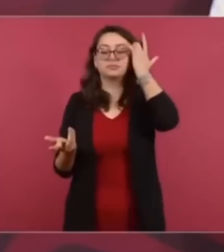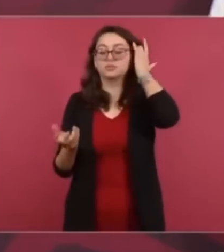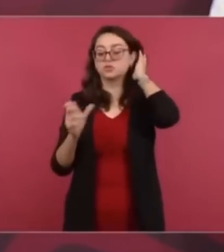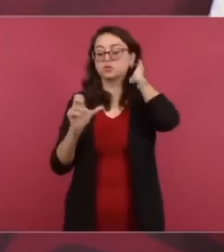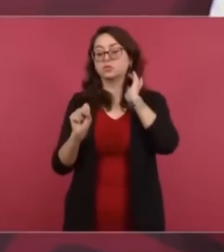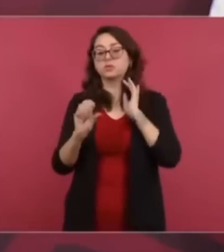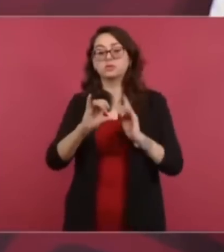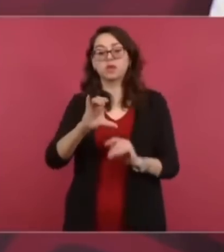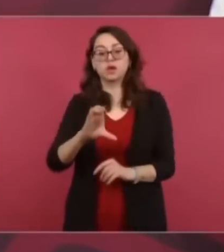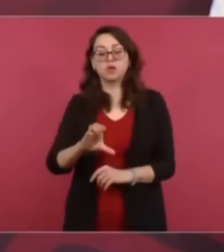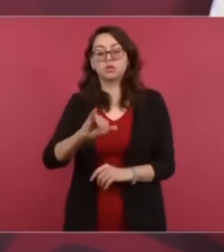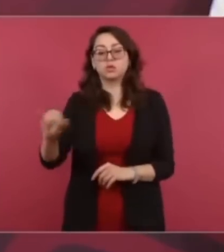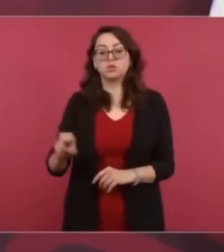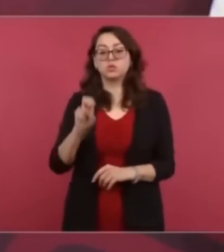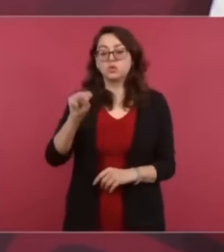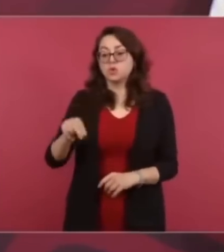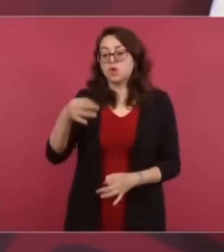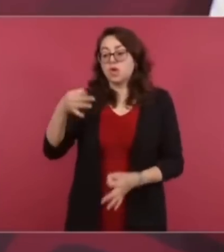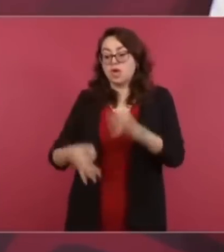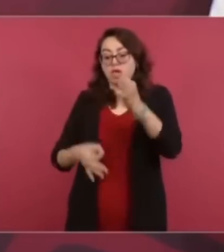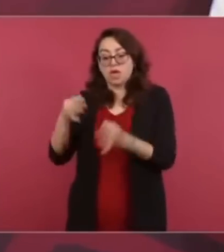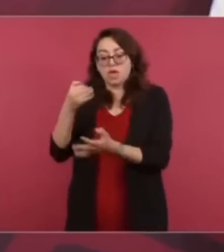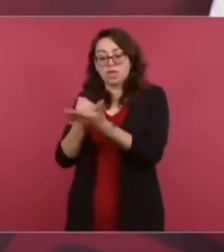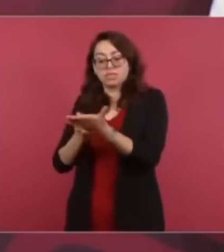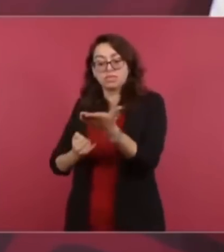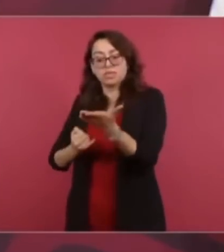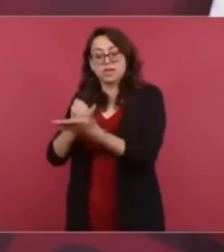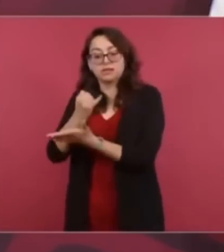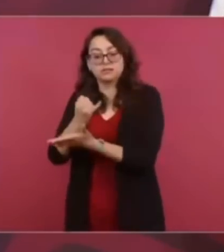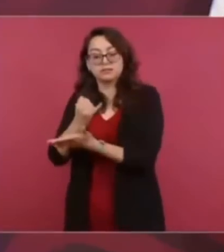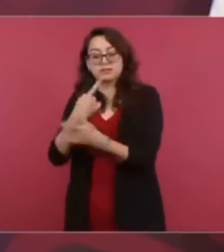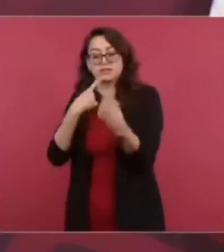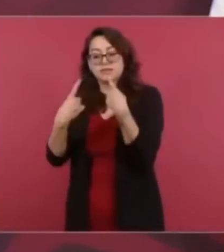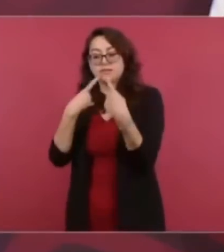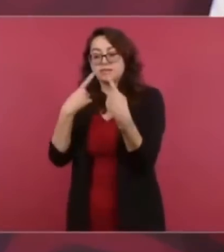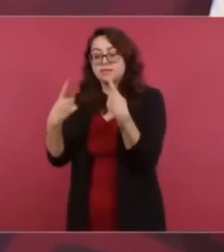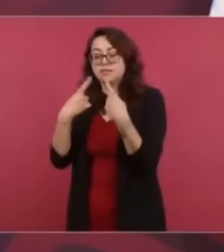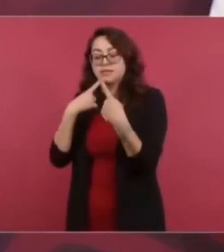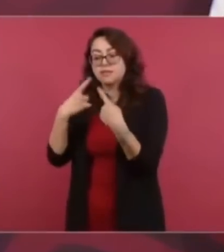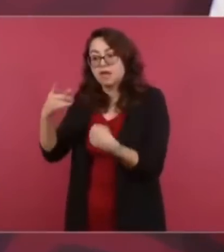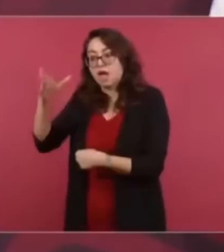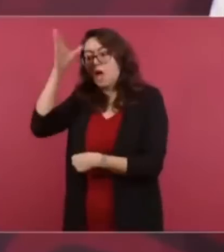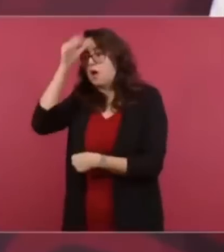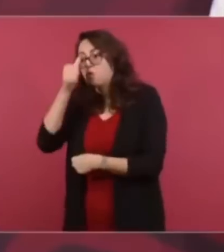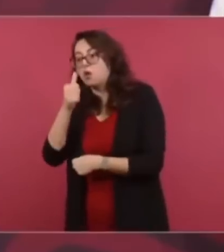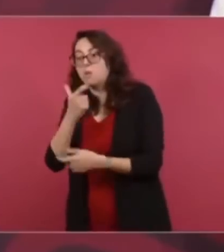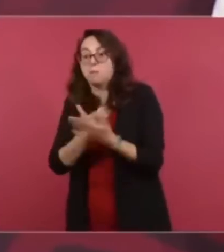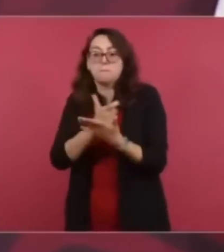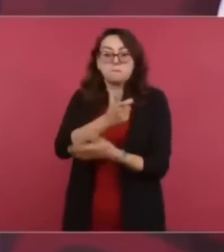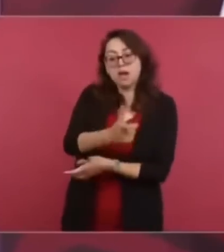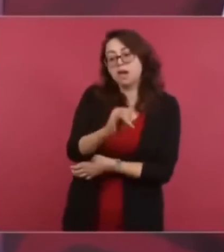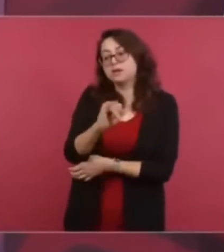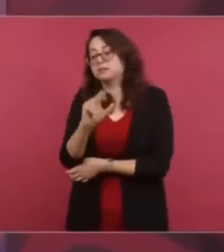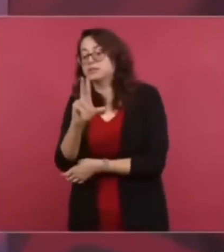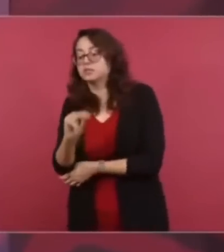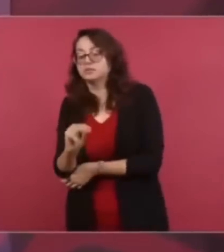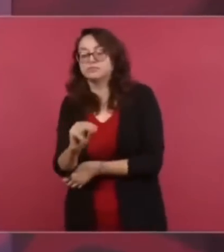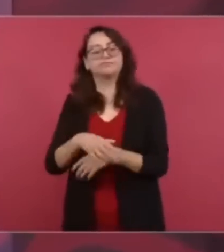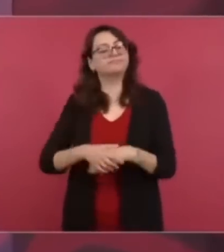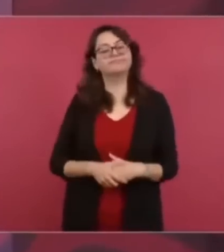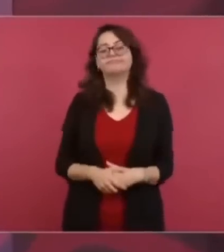que, como era la intención, se discutiera el asunto en la Suprema Corte. Y